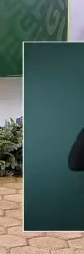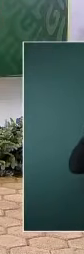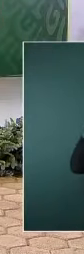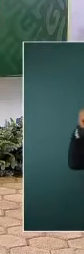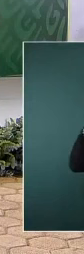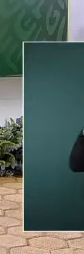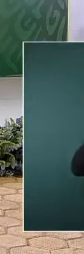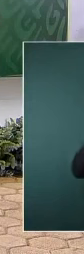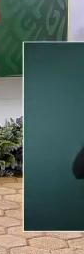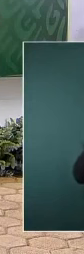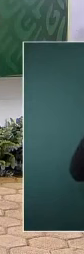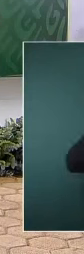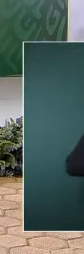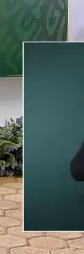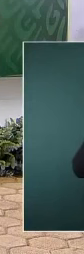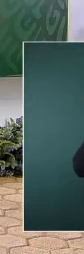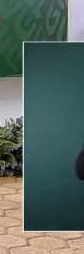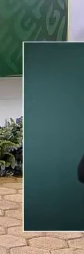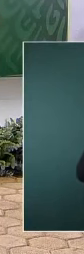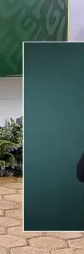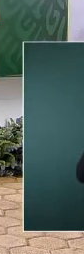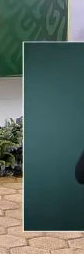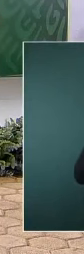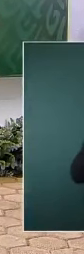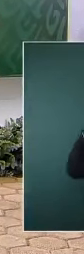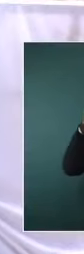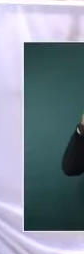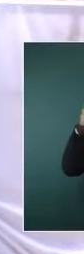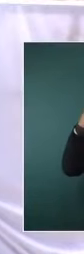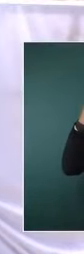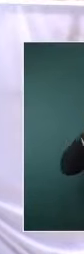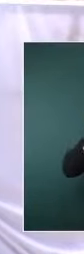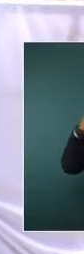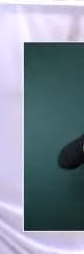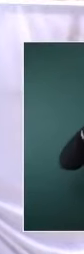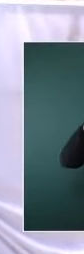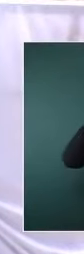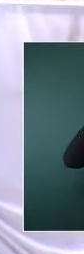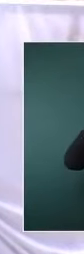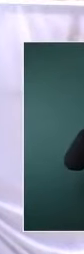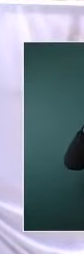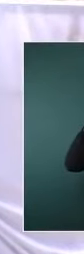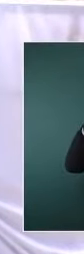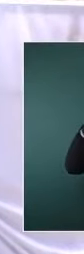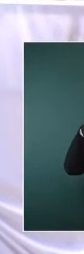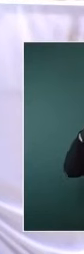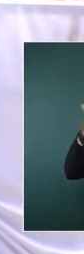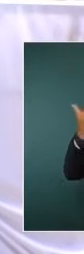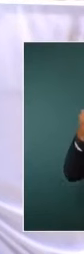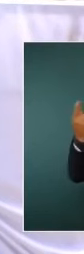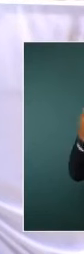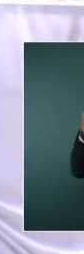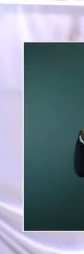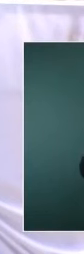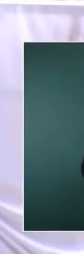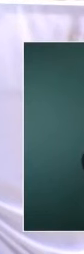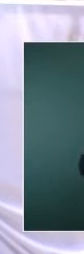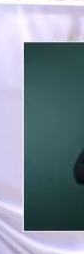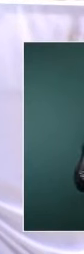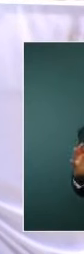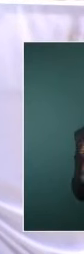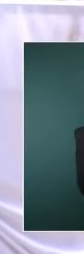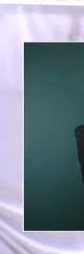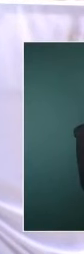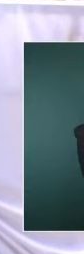que trabajaba en Hacienda bajo el mando de Luis Videgaray y con acceso directo al entonces presidente.